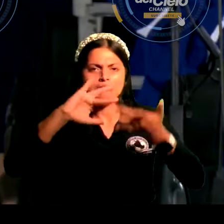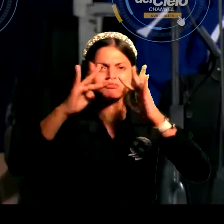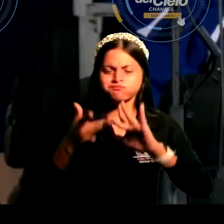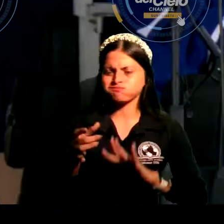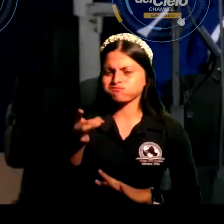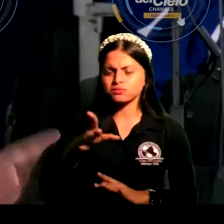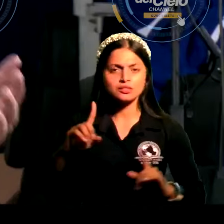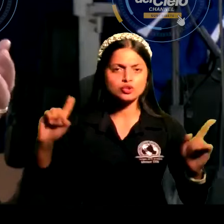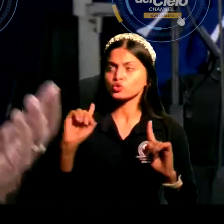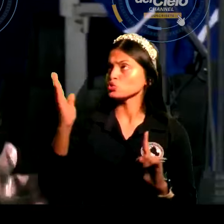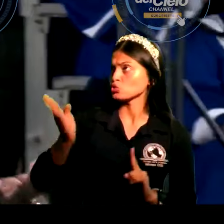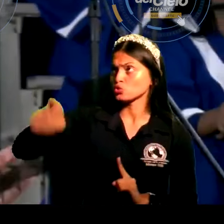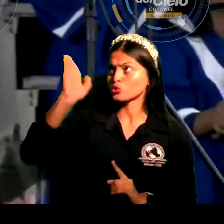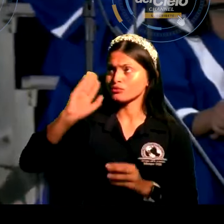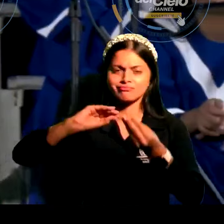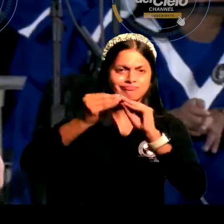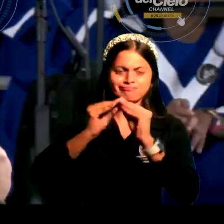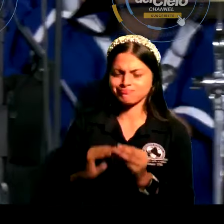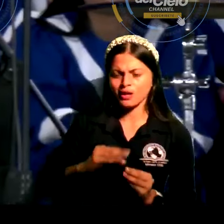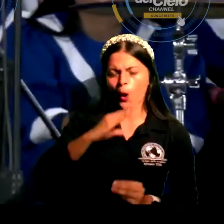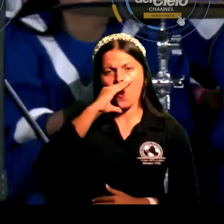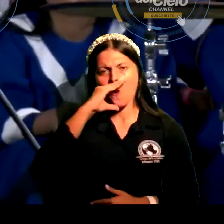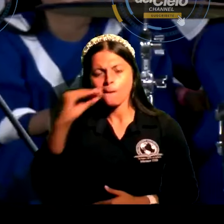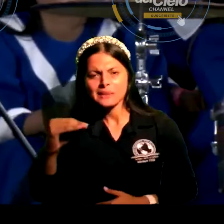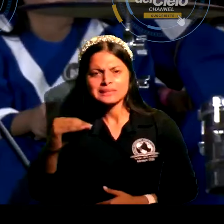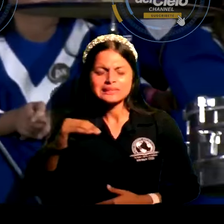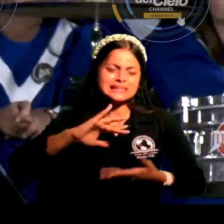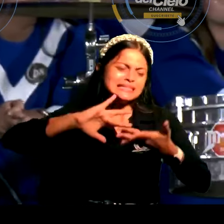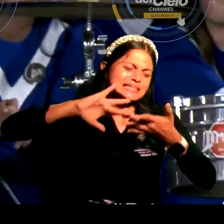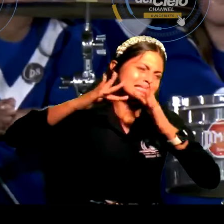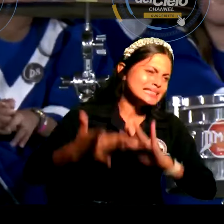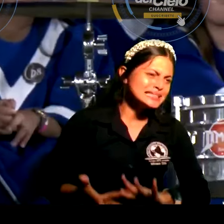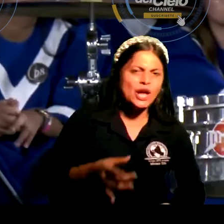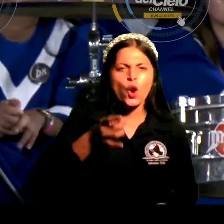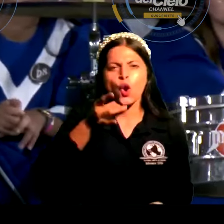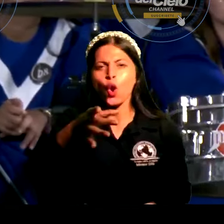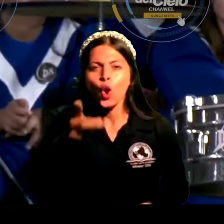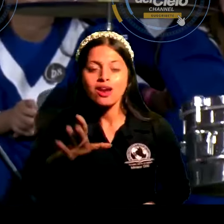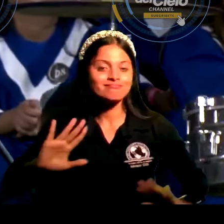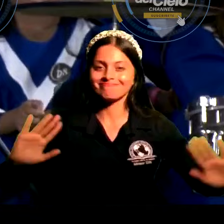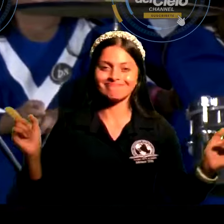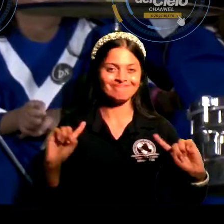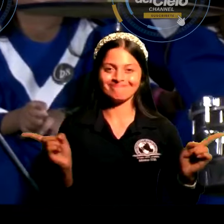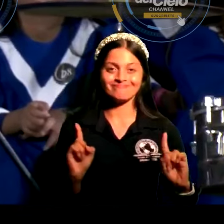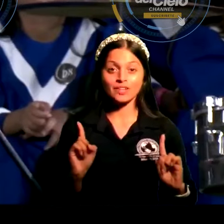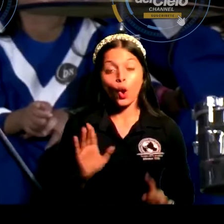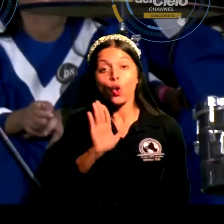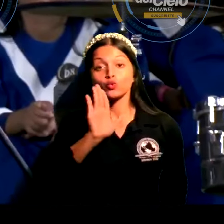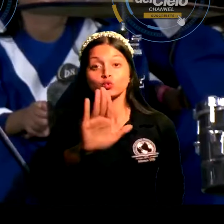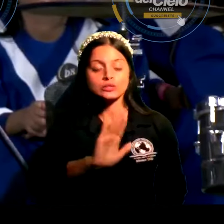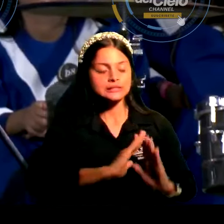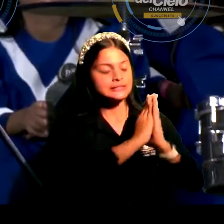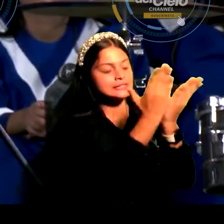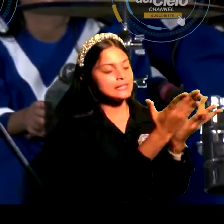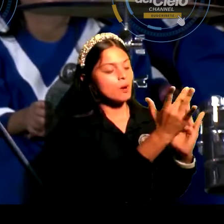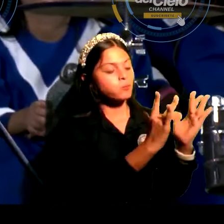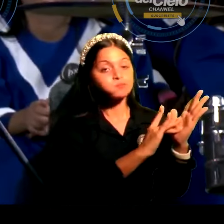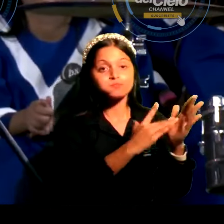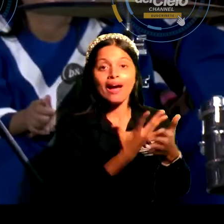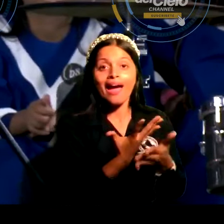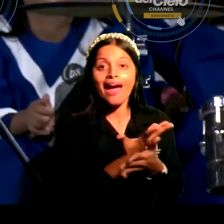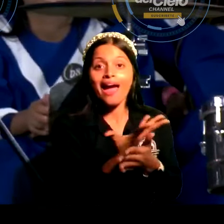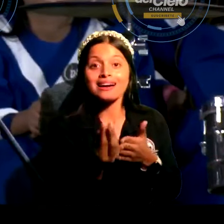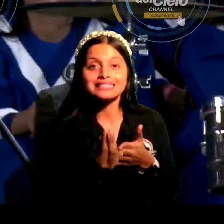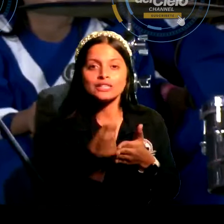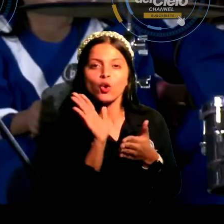enfermedad. Dios no creó al hombre para el sufrimiento. De hecho, si usted lee la Biblia en Génesis capítulo 1,